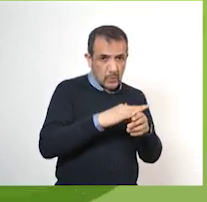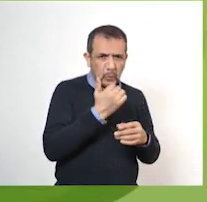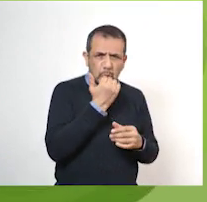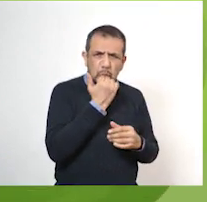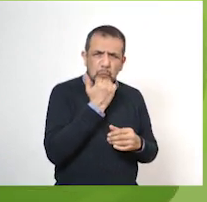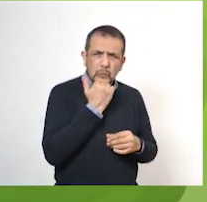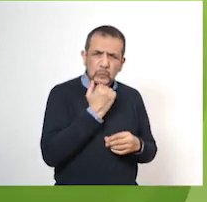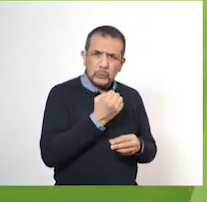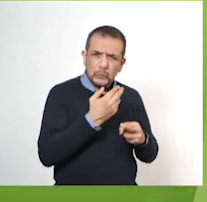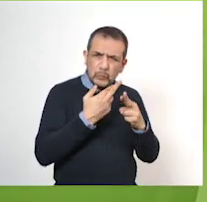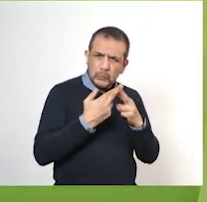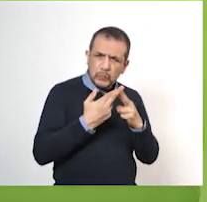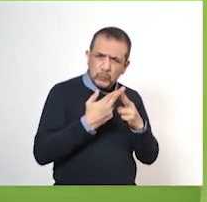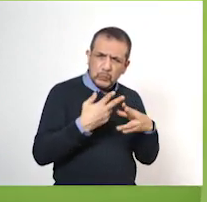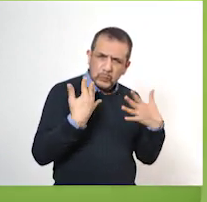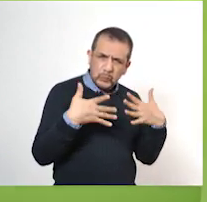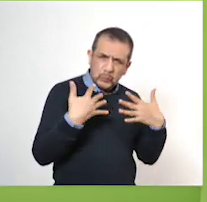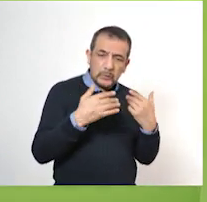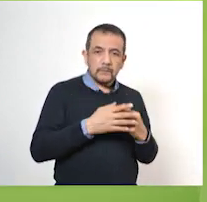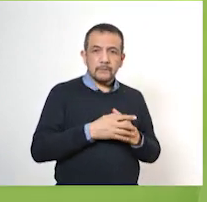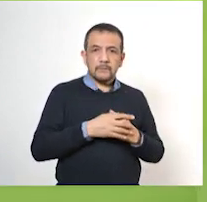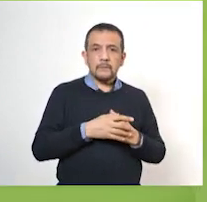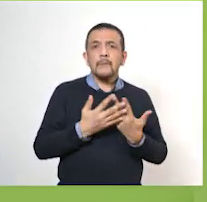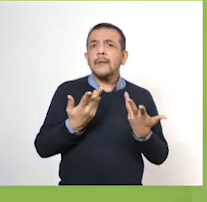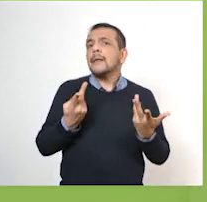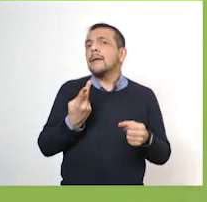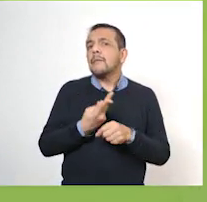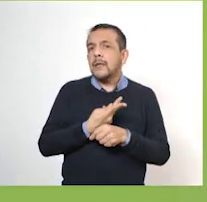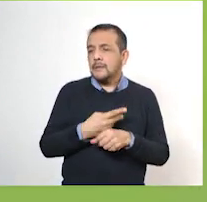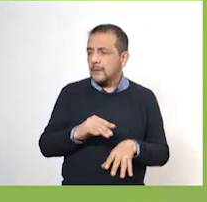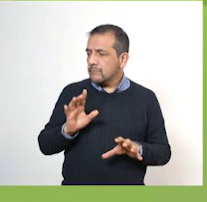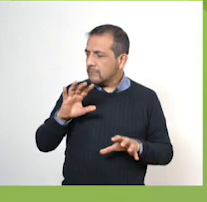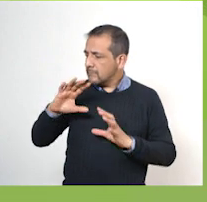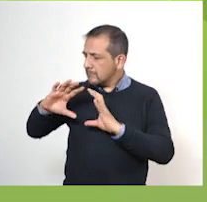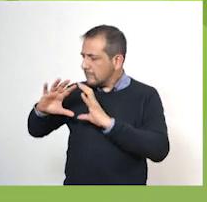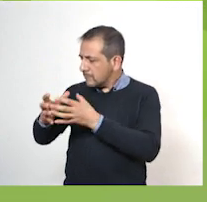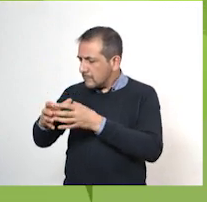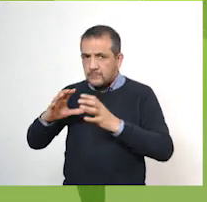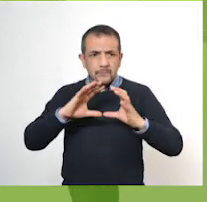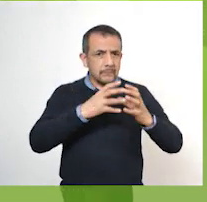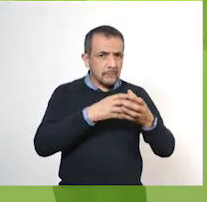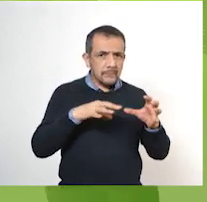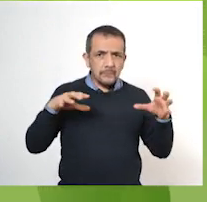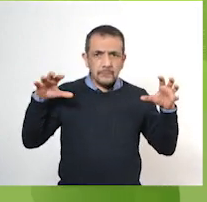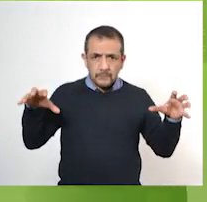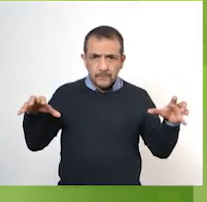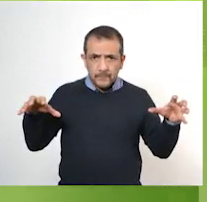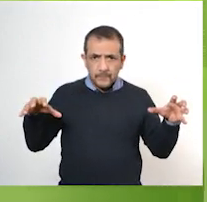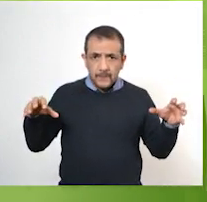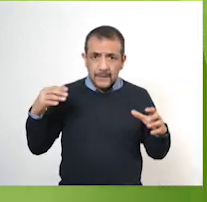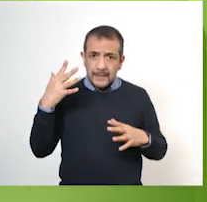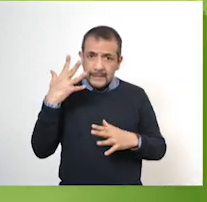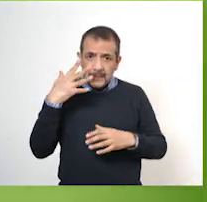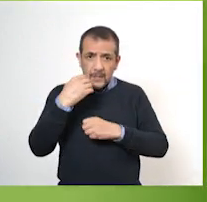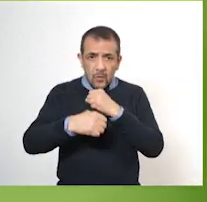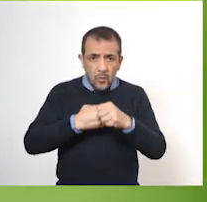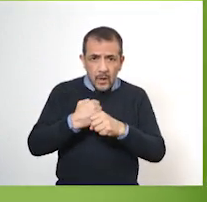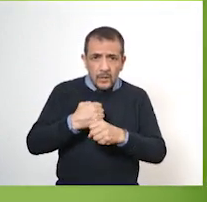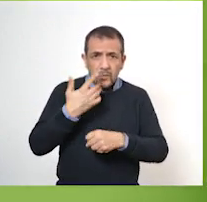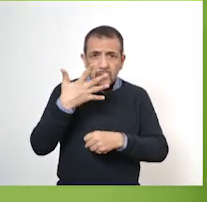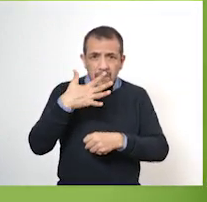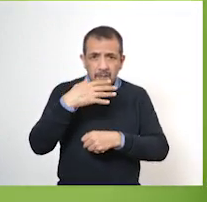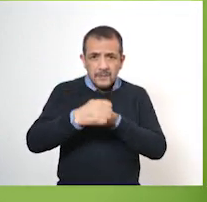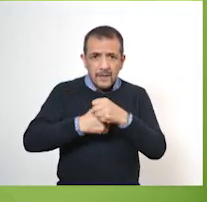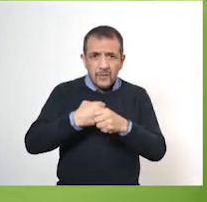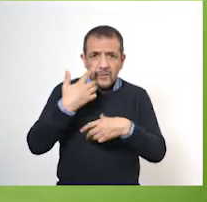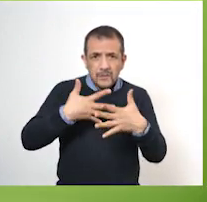bebidas con azúcar añadida. ¿Qué pasaría con estas dos sociedades después de 5, 10, 15